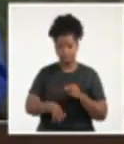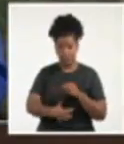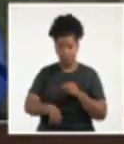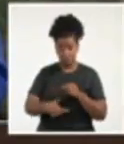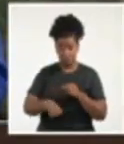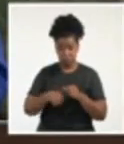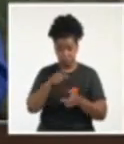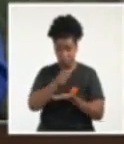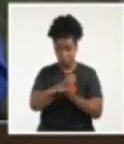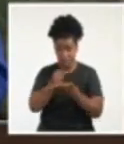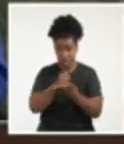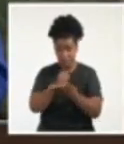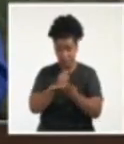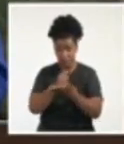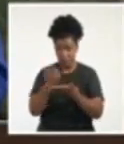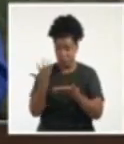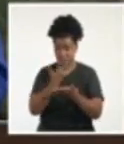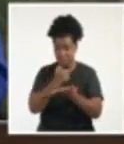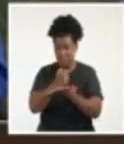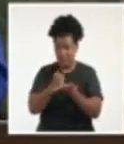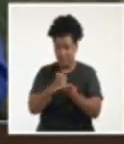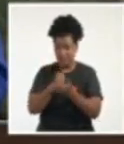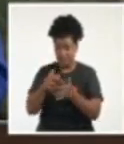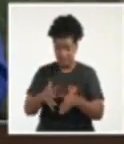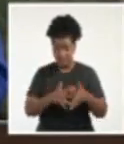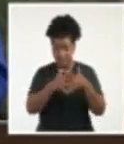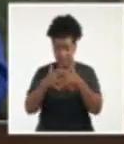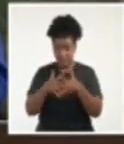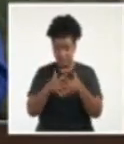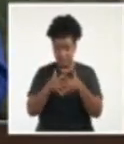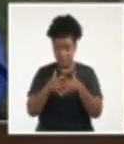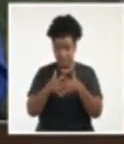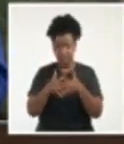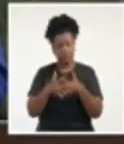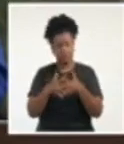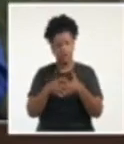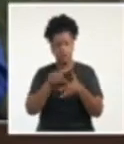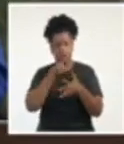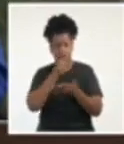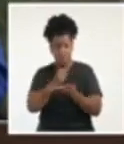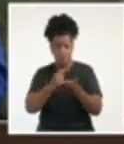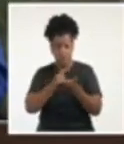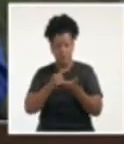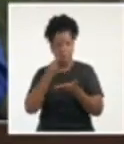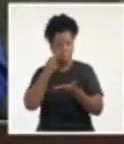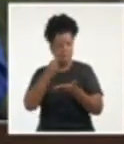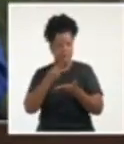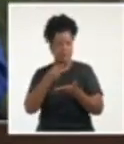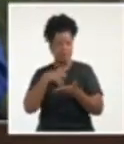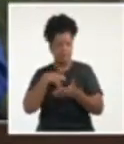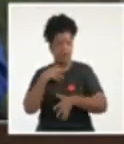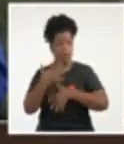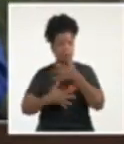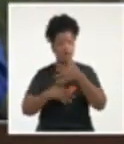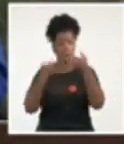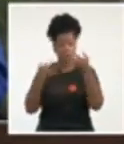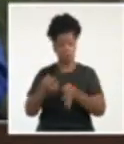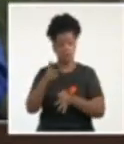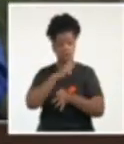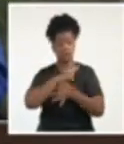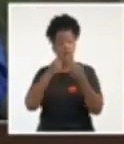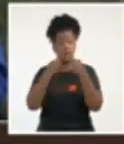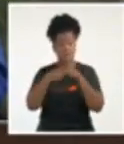Estados Unidos. ¿Por qué no ve las virtudes que tiene este sistema de gobierno en Cuba, que es